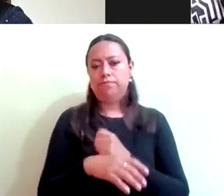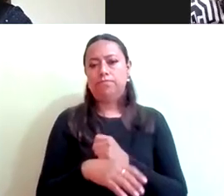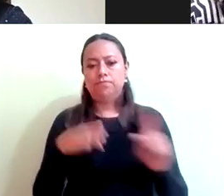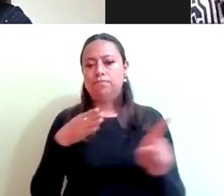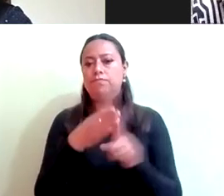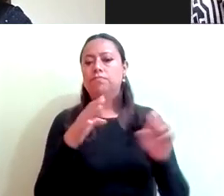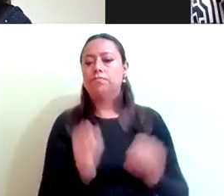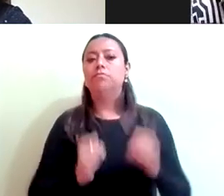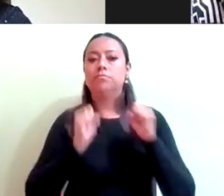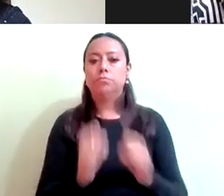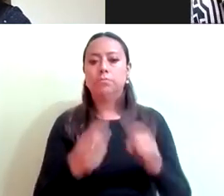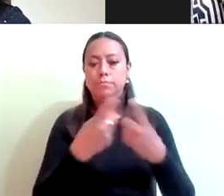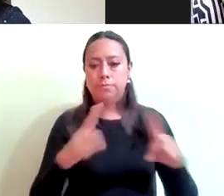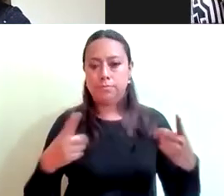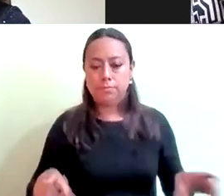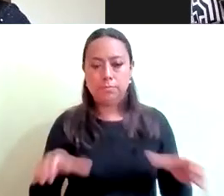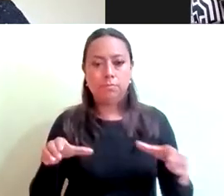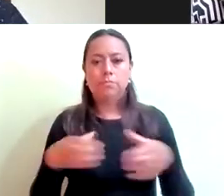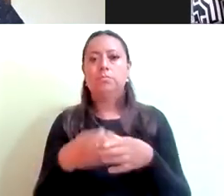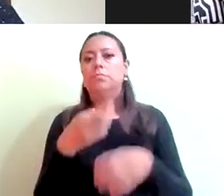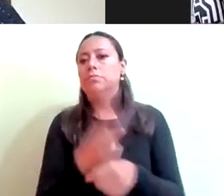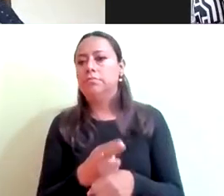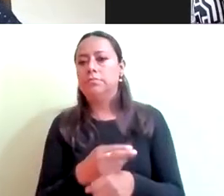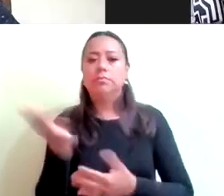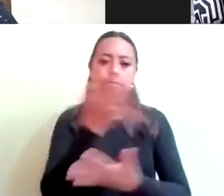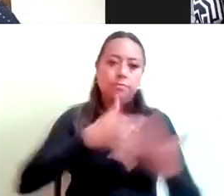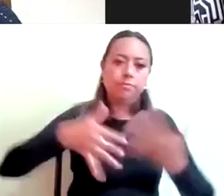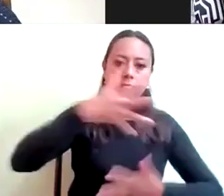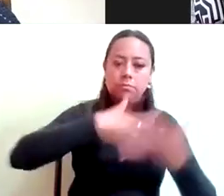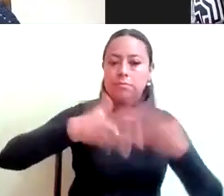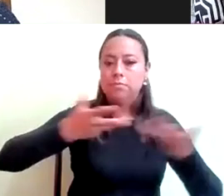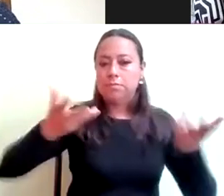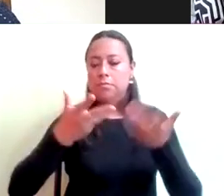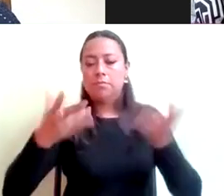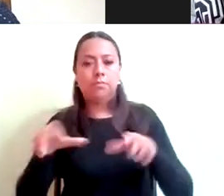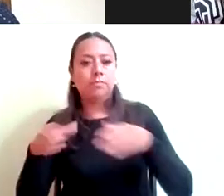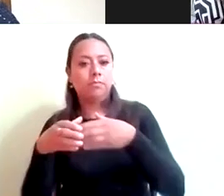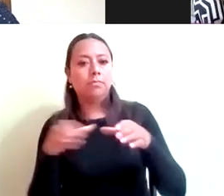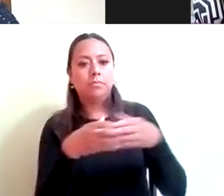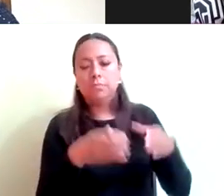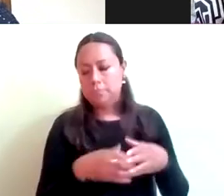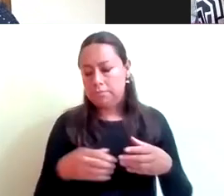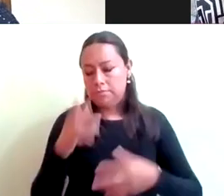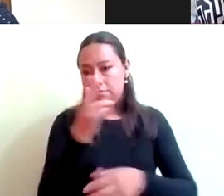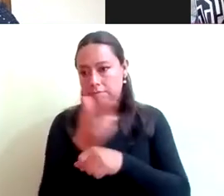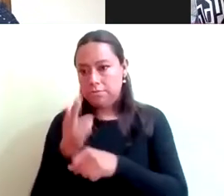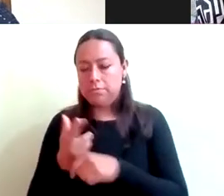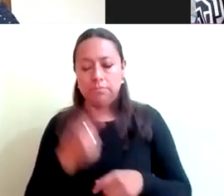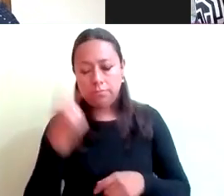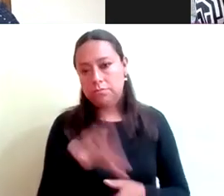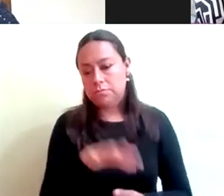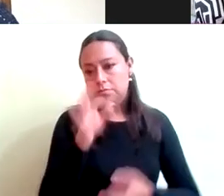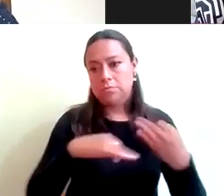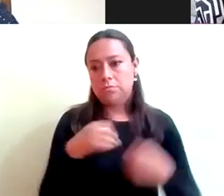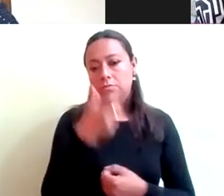fortalecimiento del desarrollo comunitario, la convivencia y acción comunitaria que contribuya a la reconstrucción del